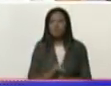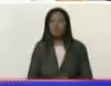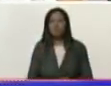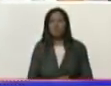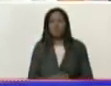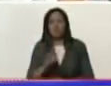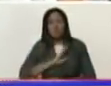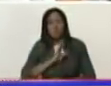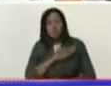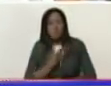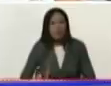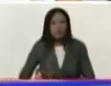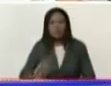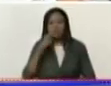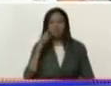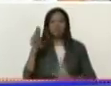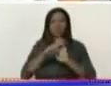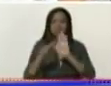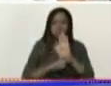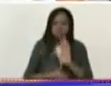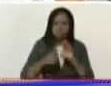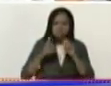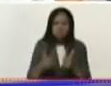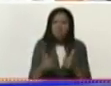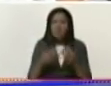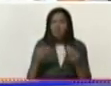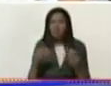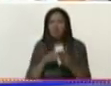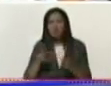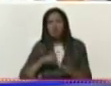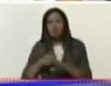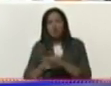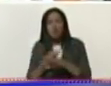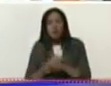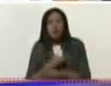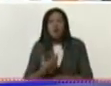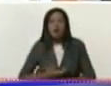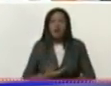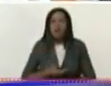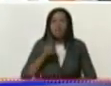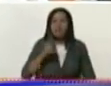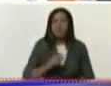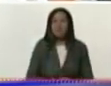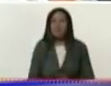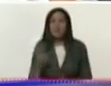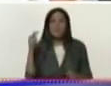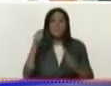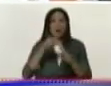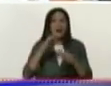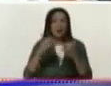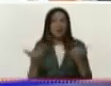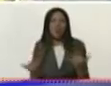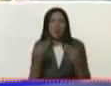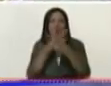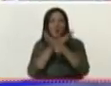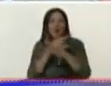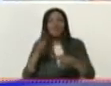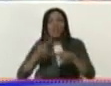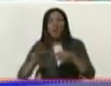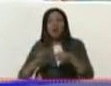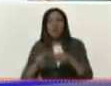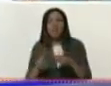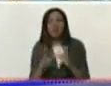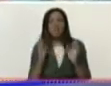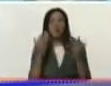presidente, cumpliendo sus lineamientos, los lineamientos de nuestro gobernador, de nuestro alcalde, y así llegar los juguetes a los niños a través de